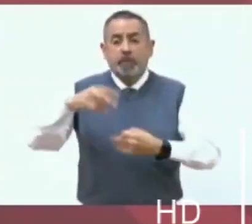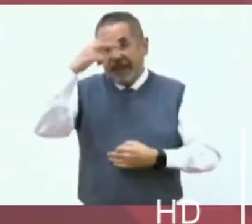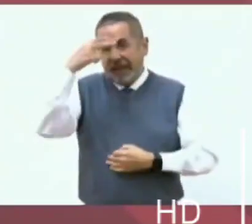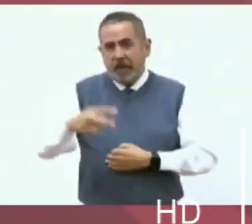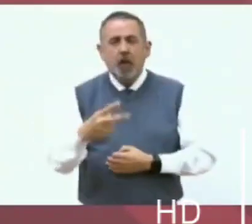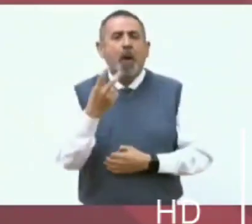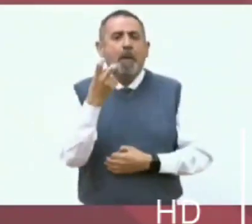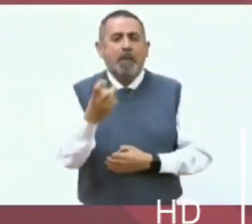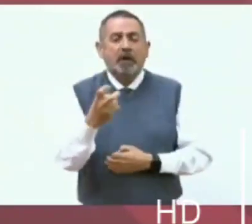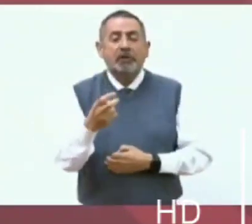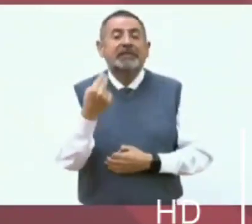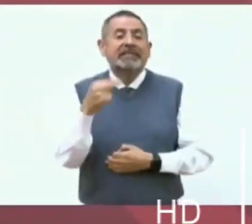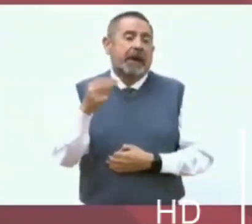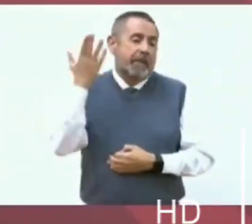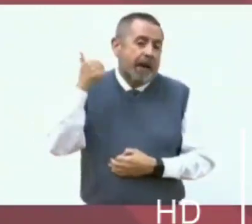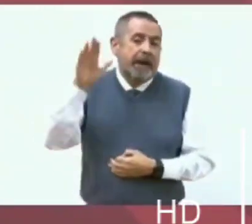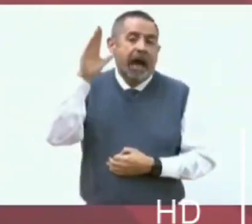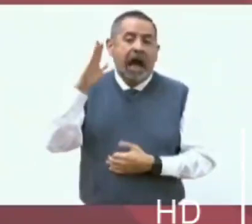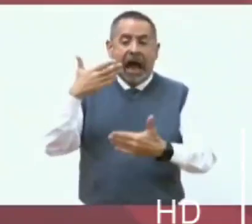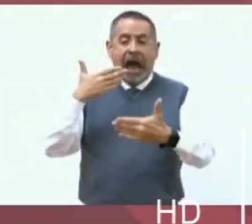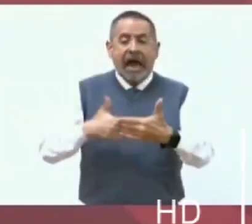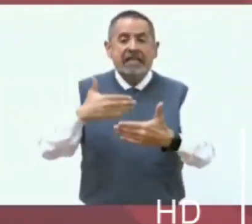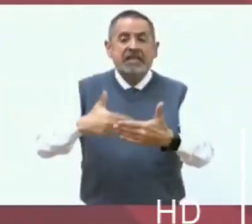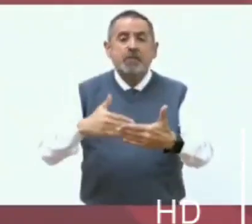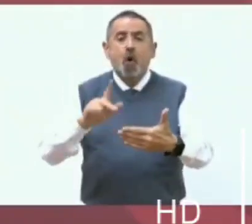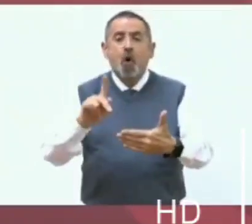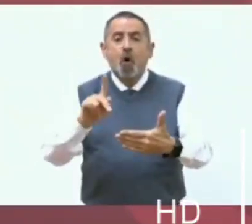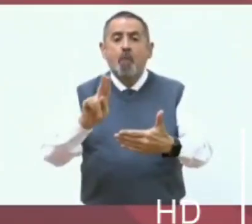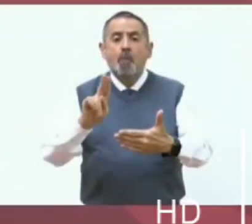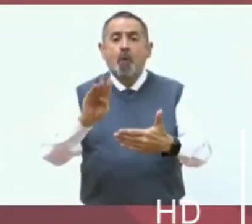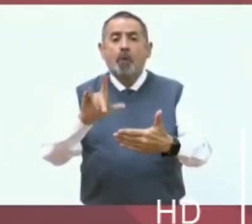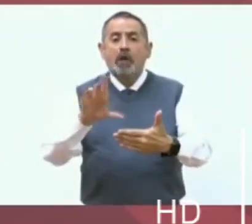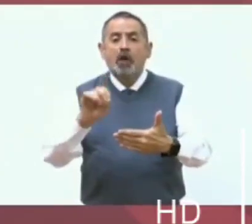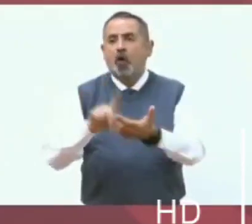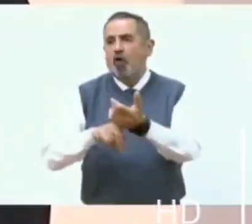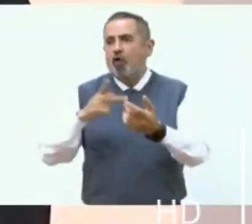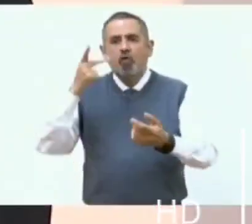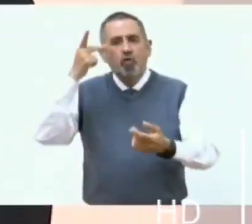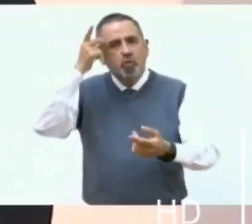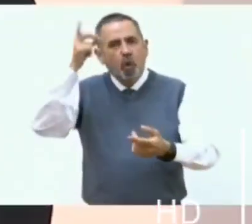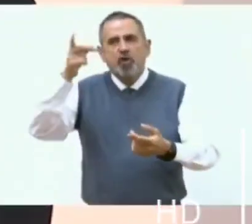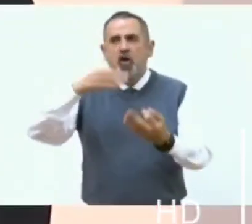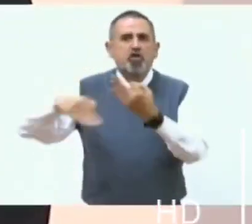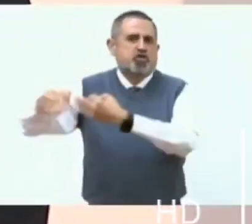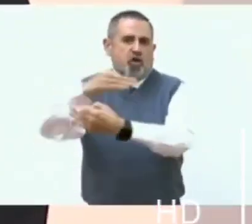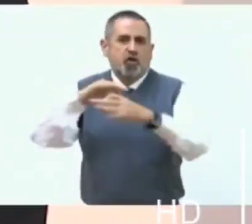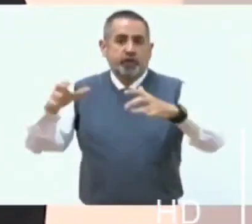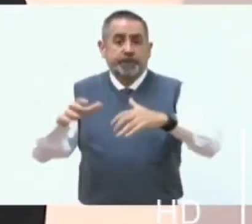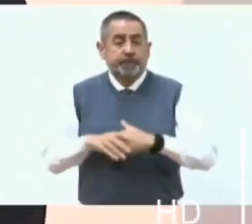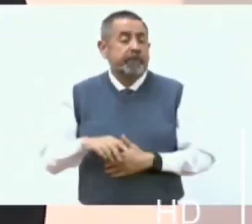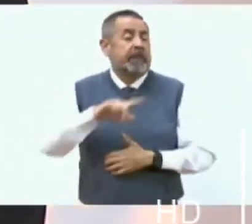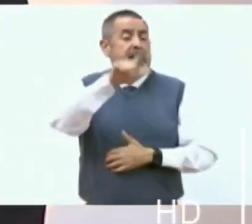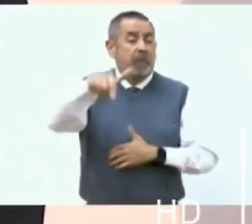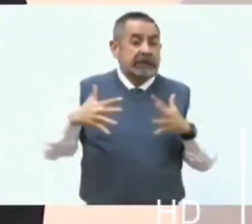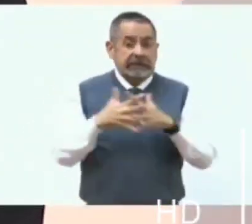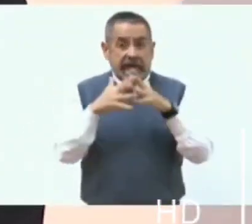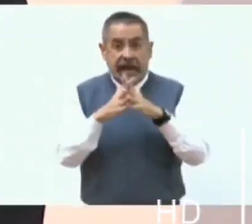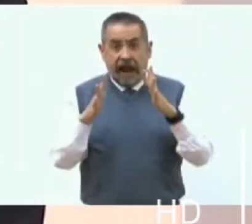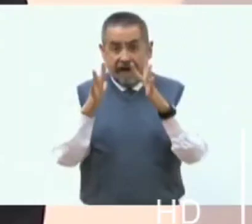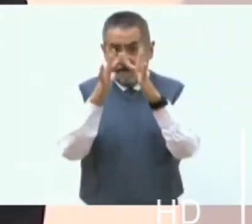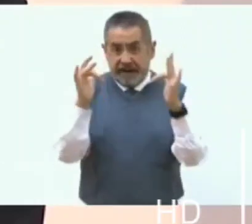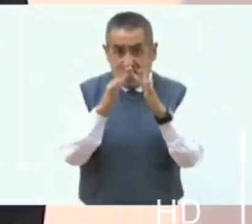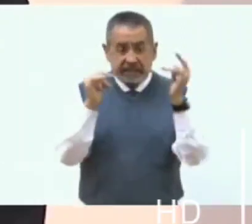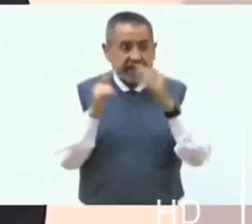Archivo Público. Durante la Guerra de Intervención Francesa, este Archivo de la Nación